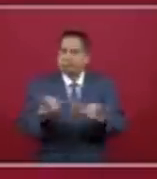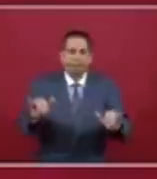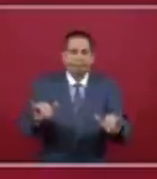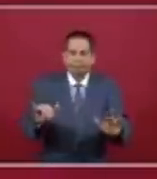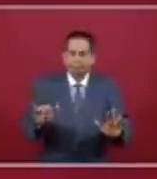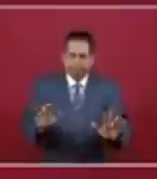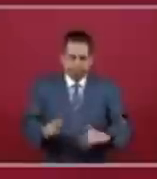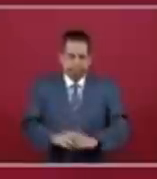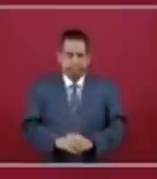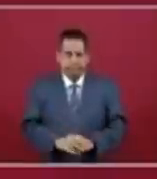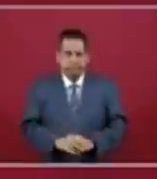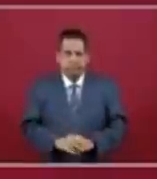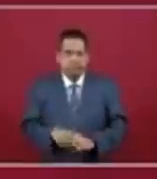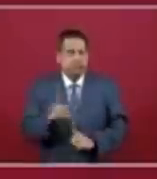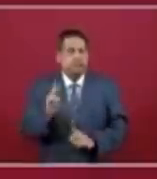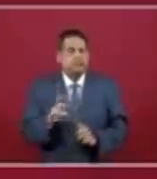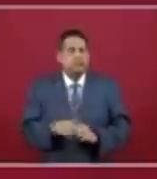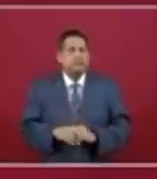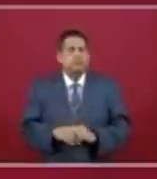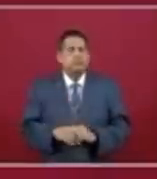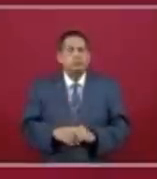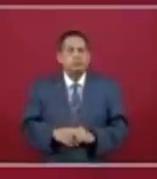Pero eso no